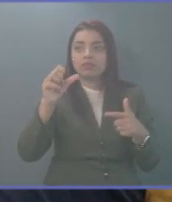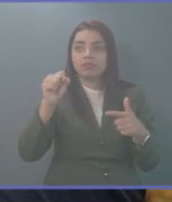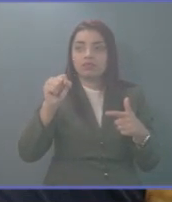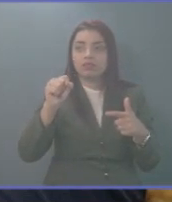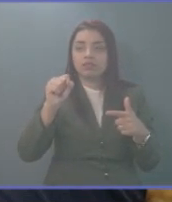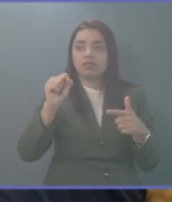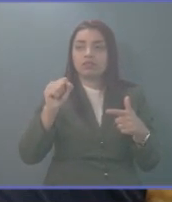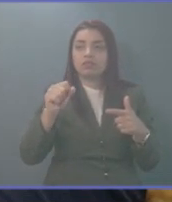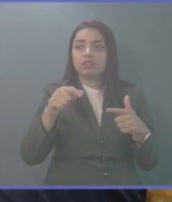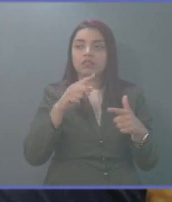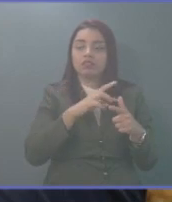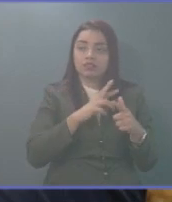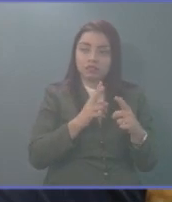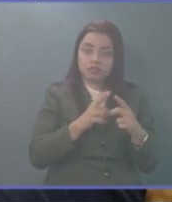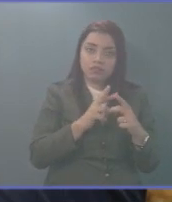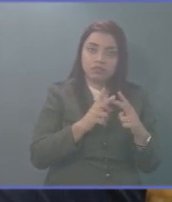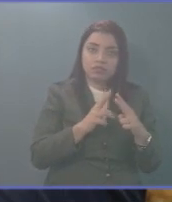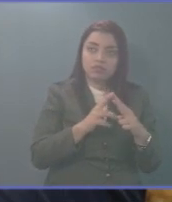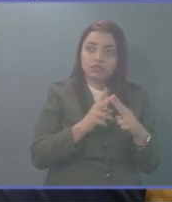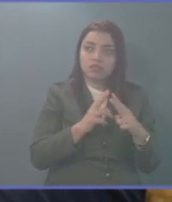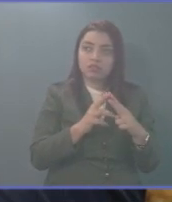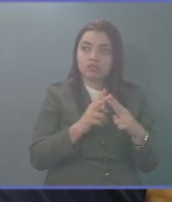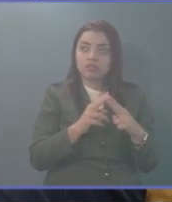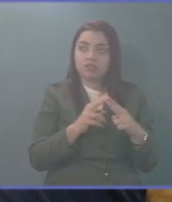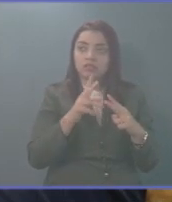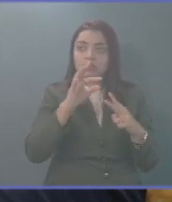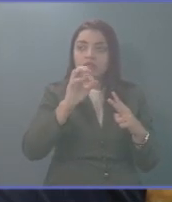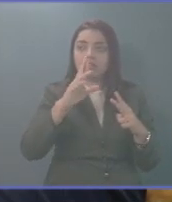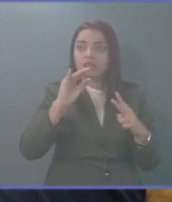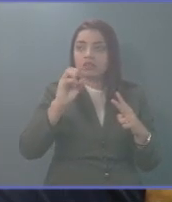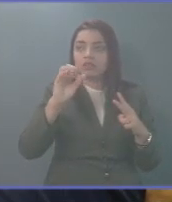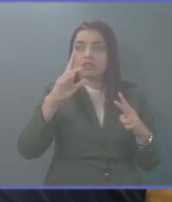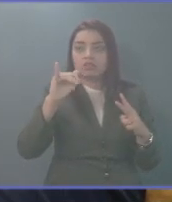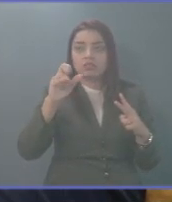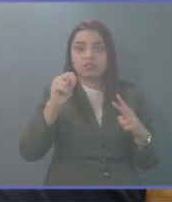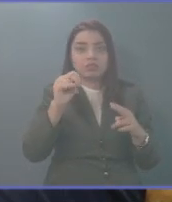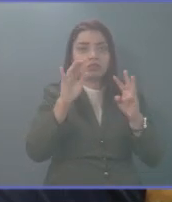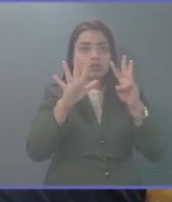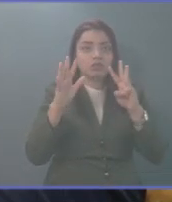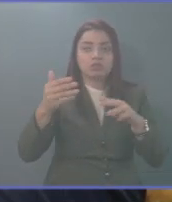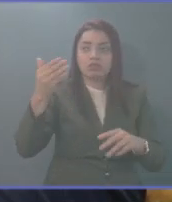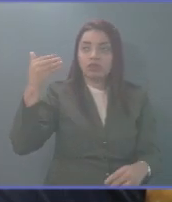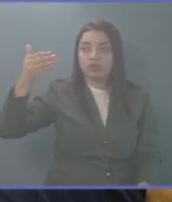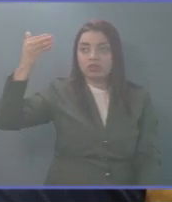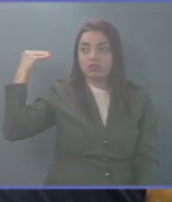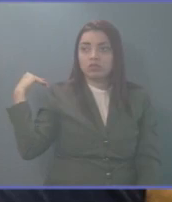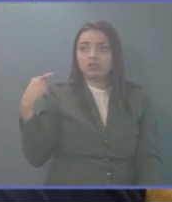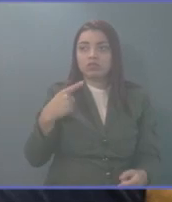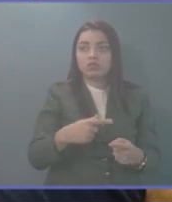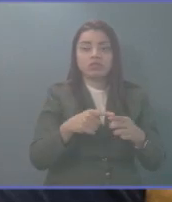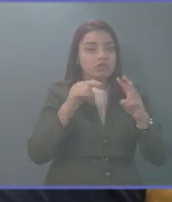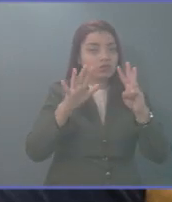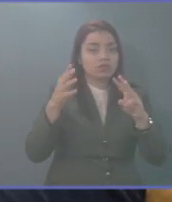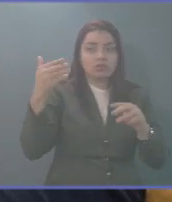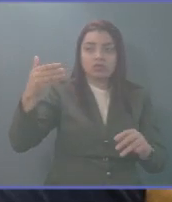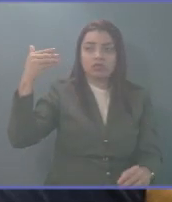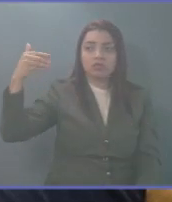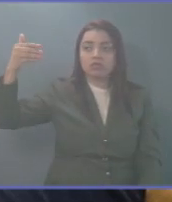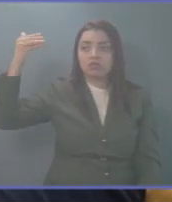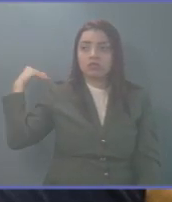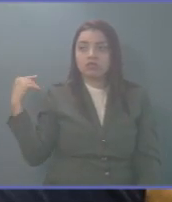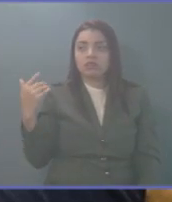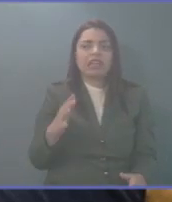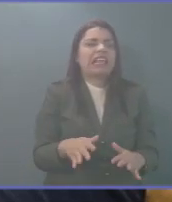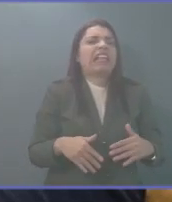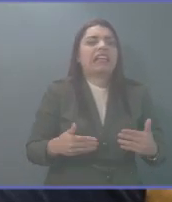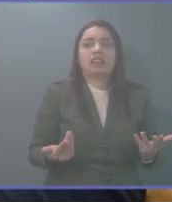¿Sí? Ellos, Marco Fortín estuvo más de 8 años ahí. Más de 8 años. ¿Qué fue